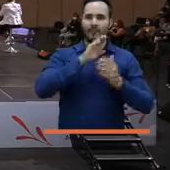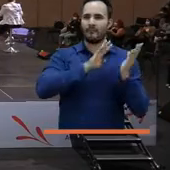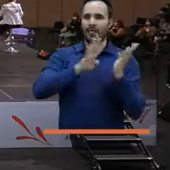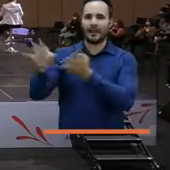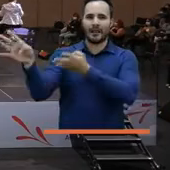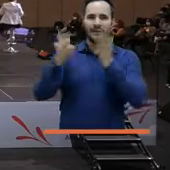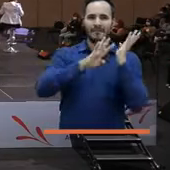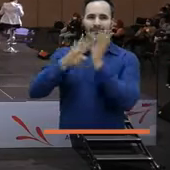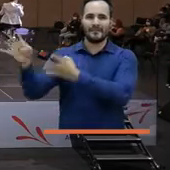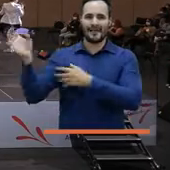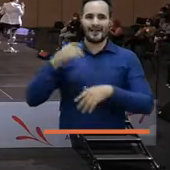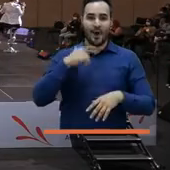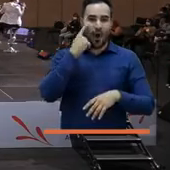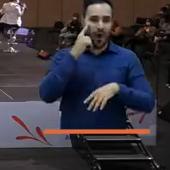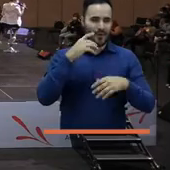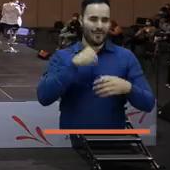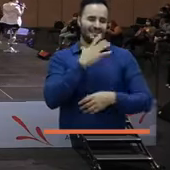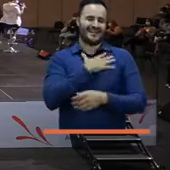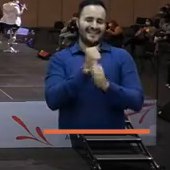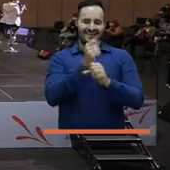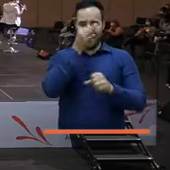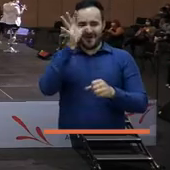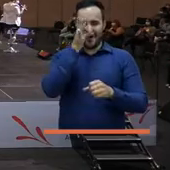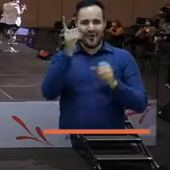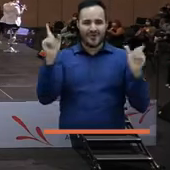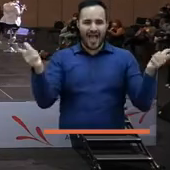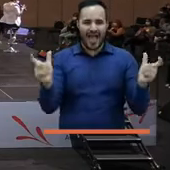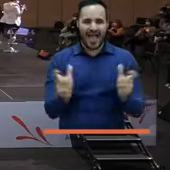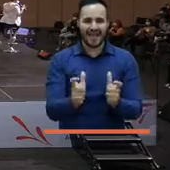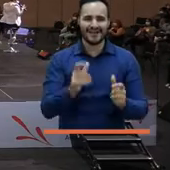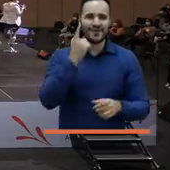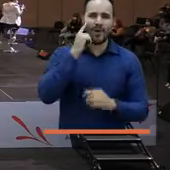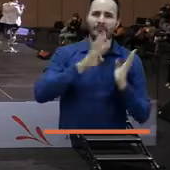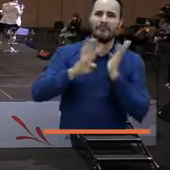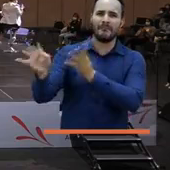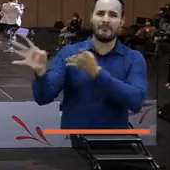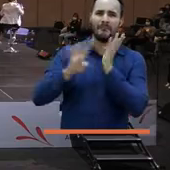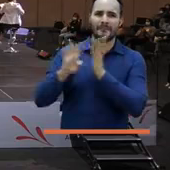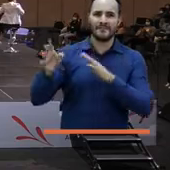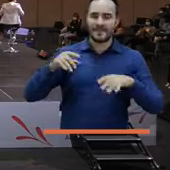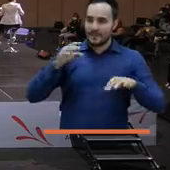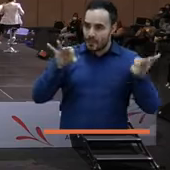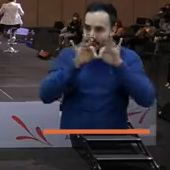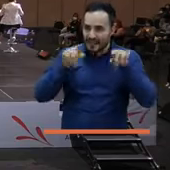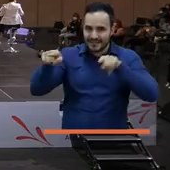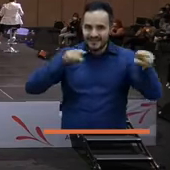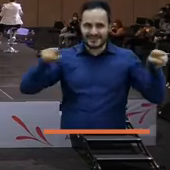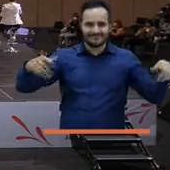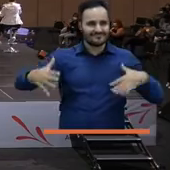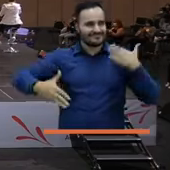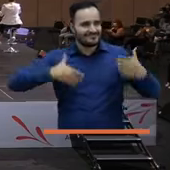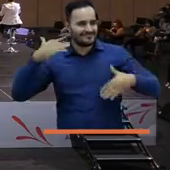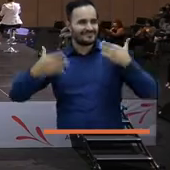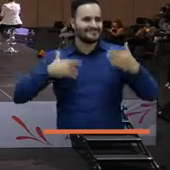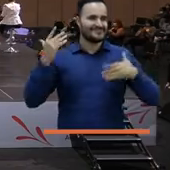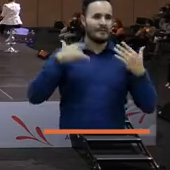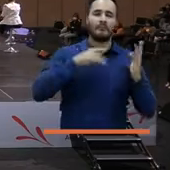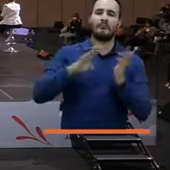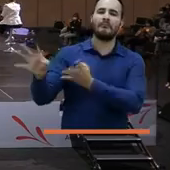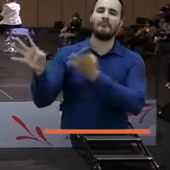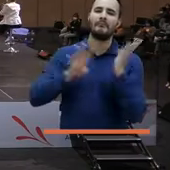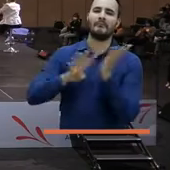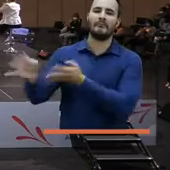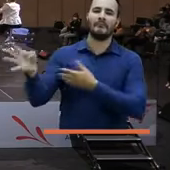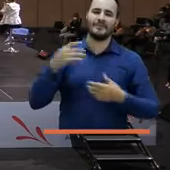pero no es laboral es del conversatorio por favor si estamos cómodos las personas que estamos bien porque el haya esto es que sea una vaina